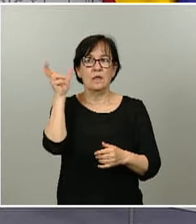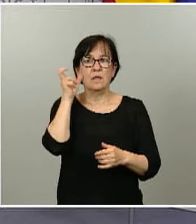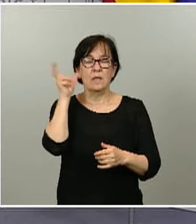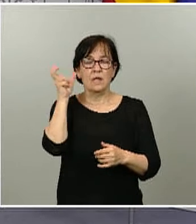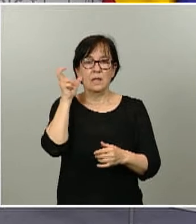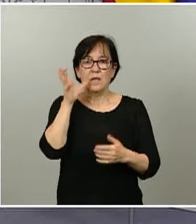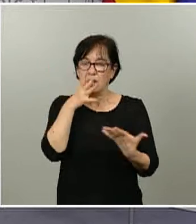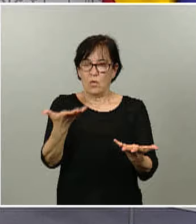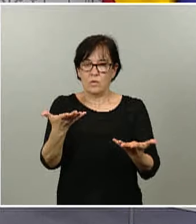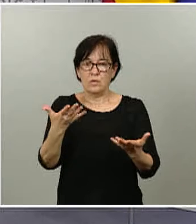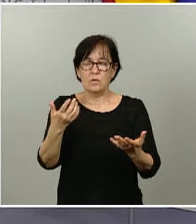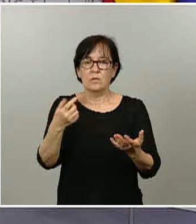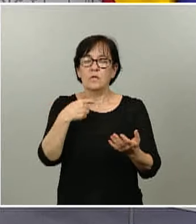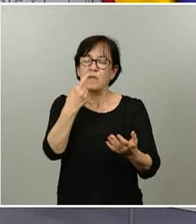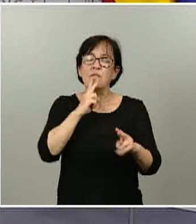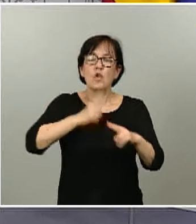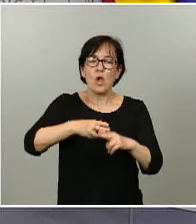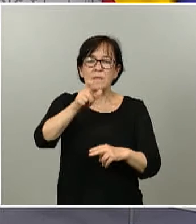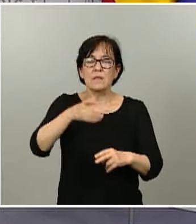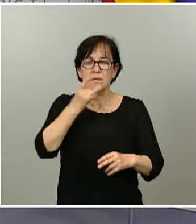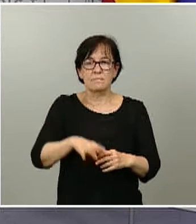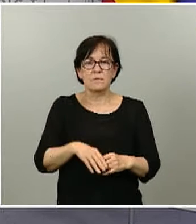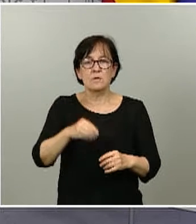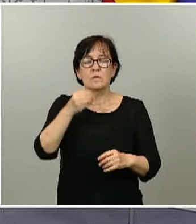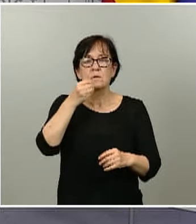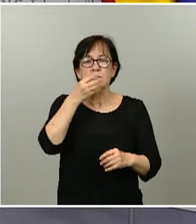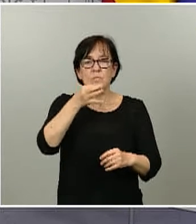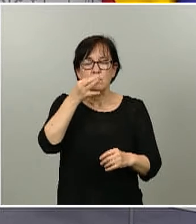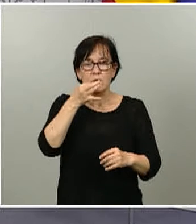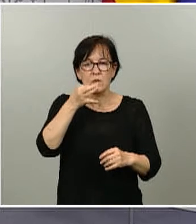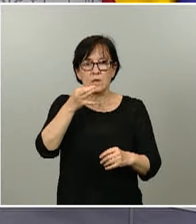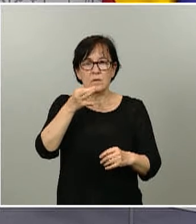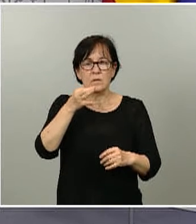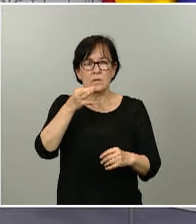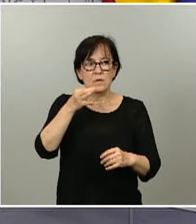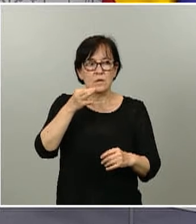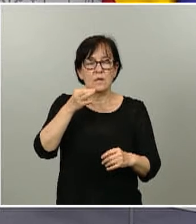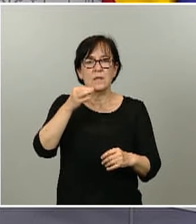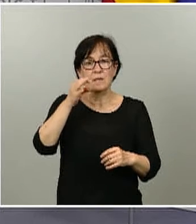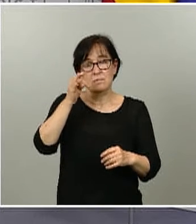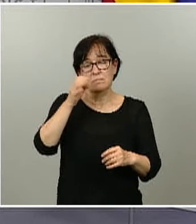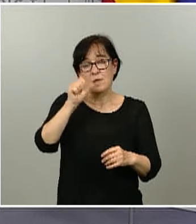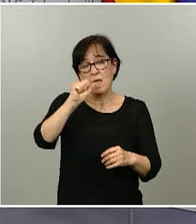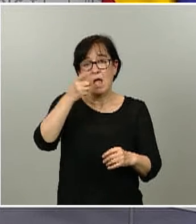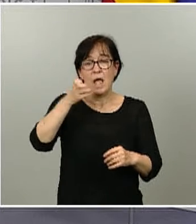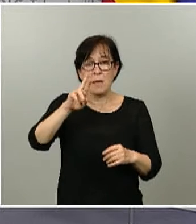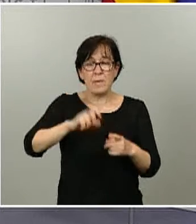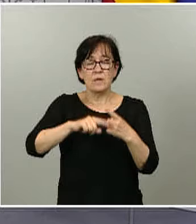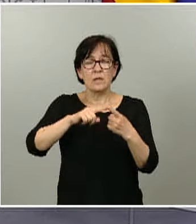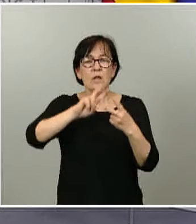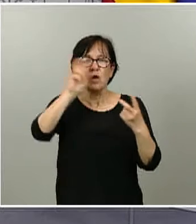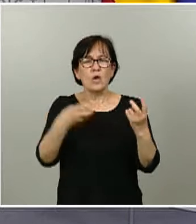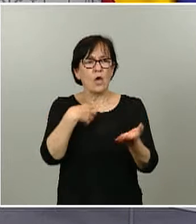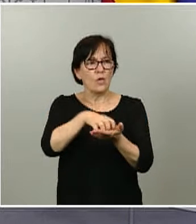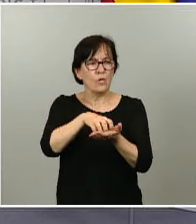TV3. Buenas tardes, ministros. Mi nombre es Albert Calatrava, de TV3. Diversas dudas, no agotaré todas las